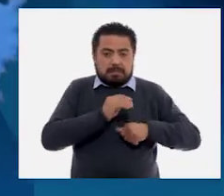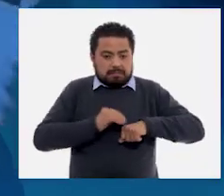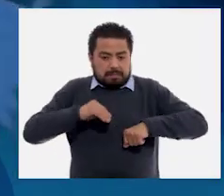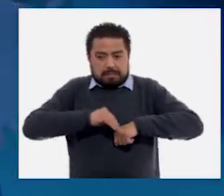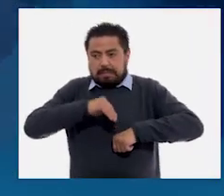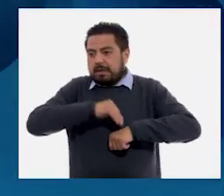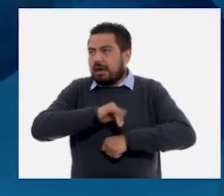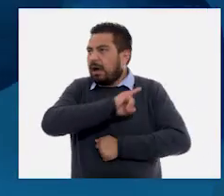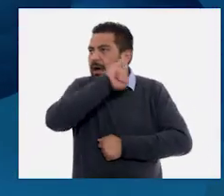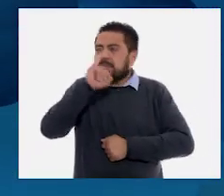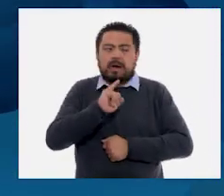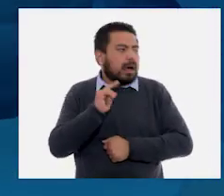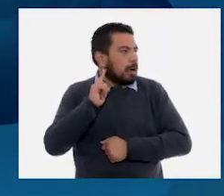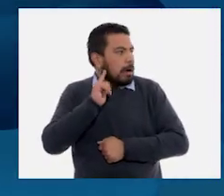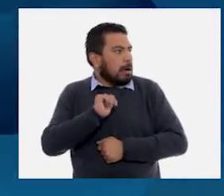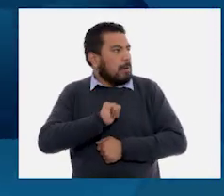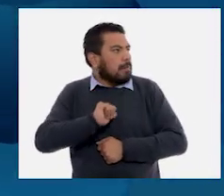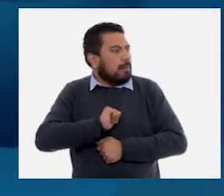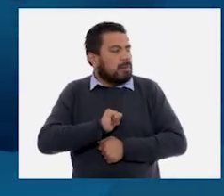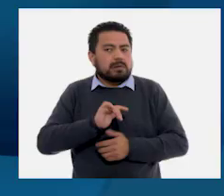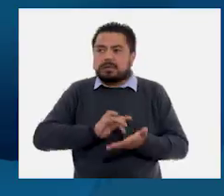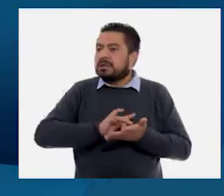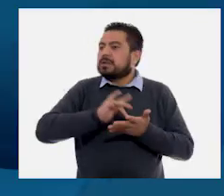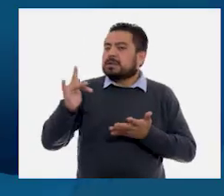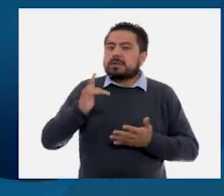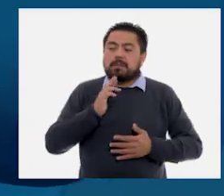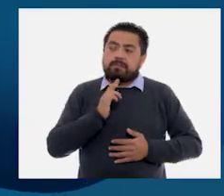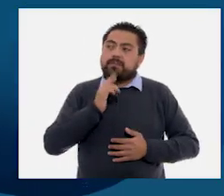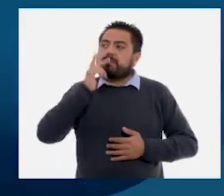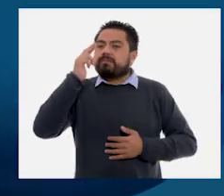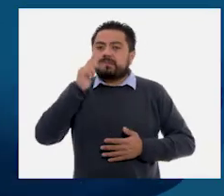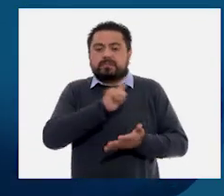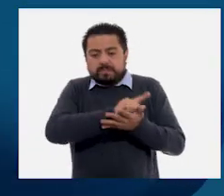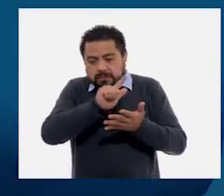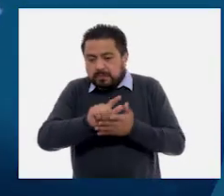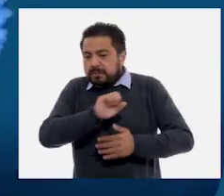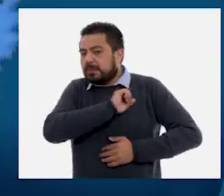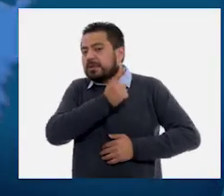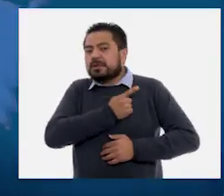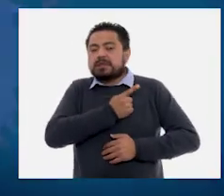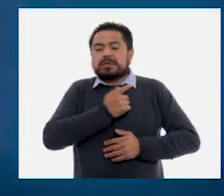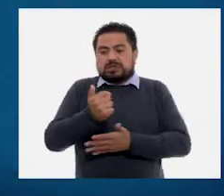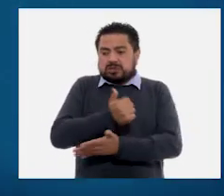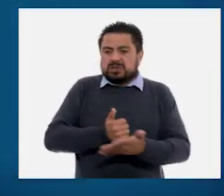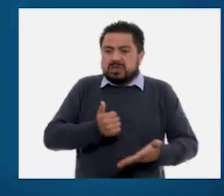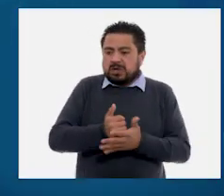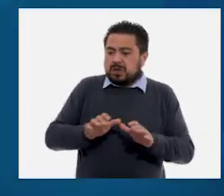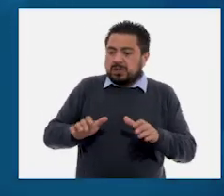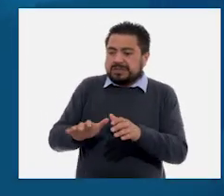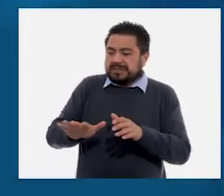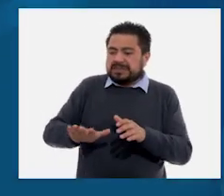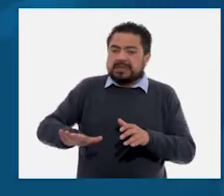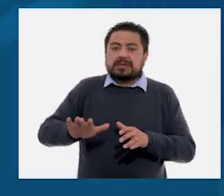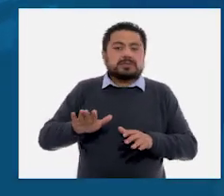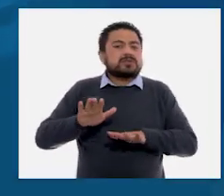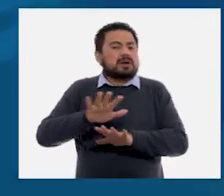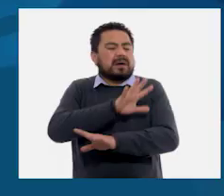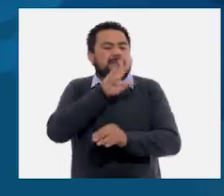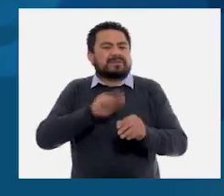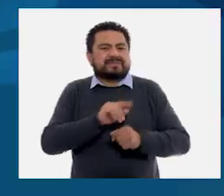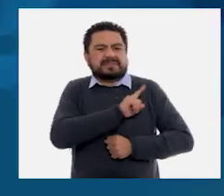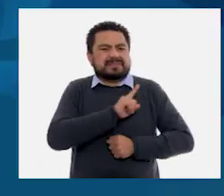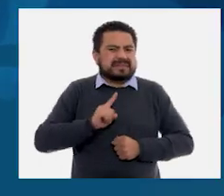como nunca antes, en parte gracias a que se mejoró la higiene y la salud pública de la ciudad, pero sobre todo debido a